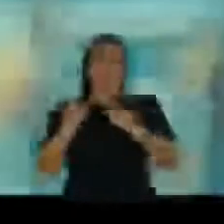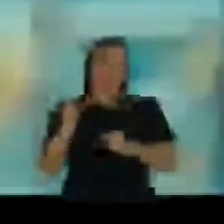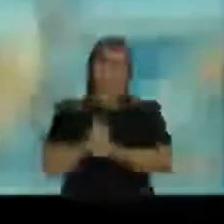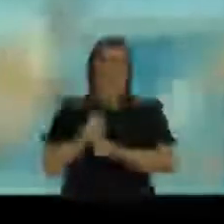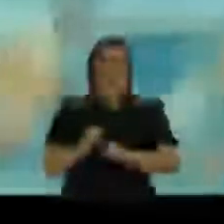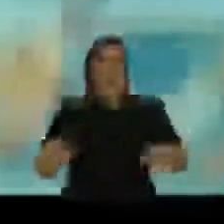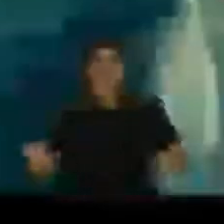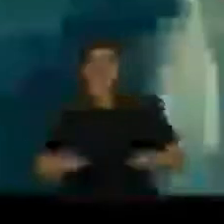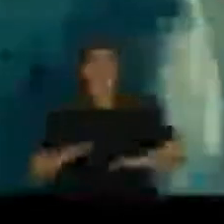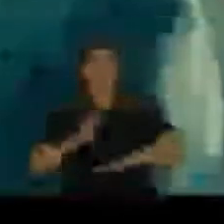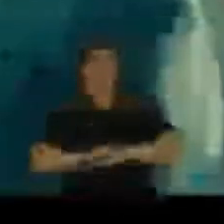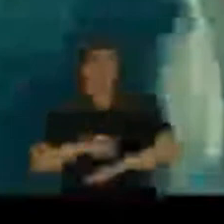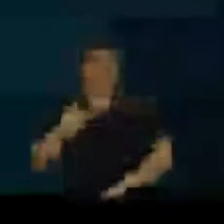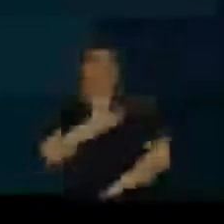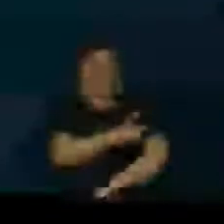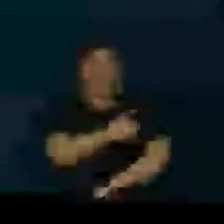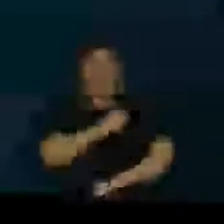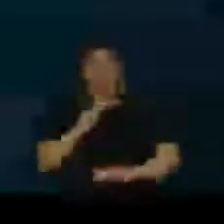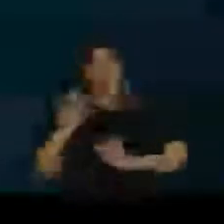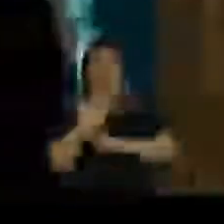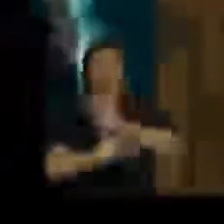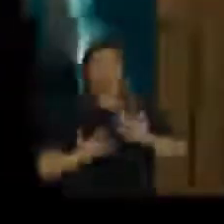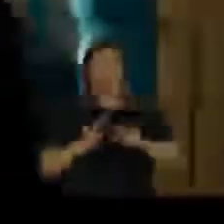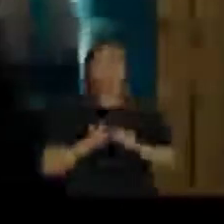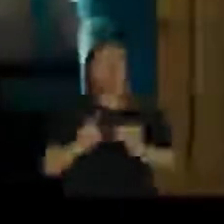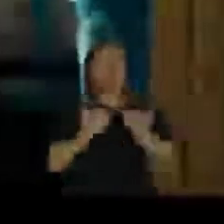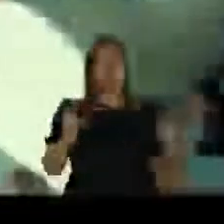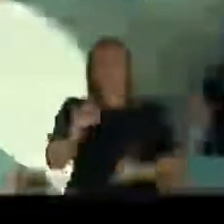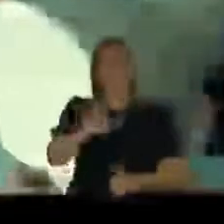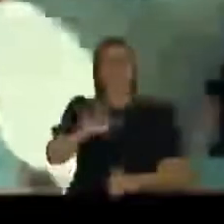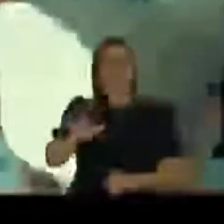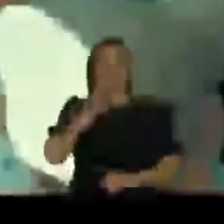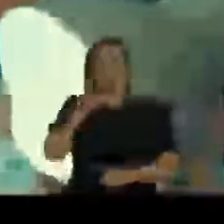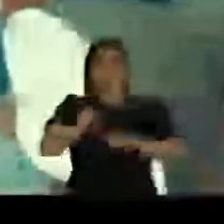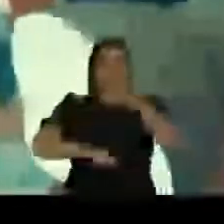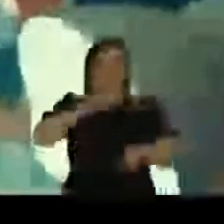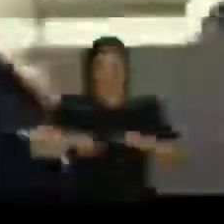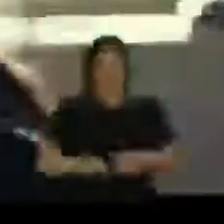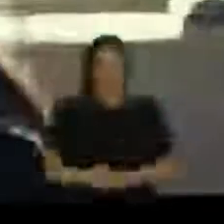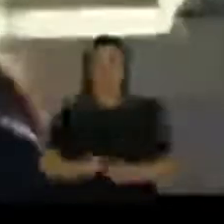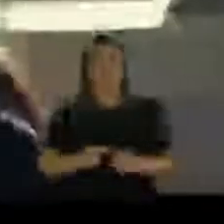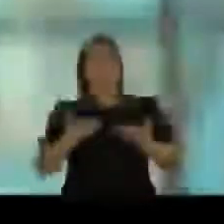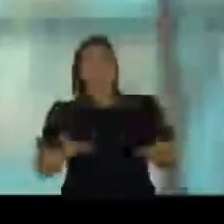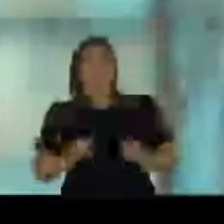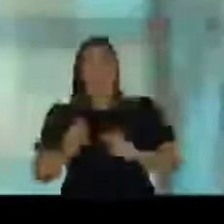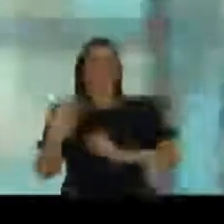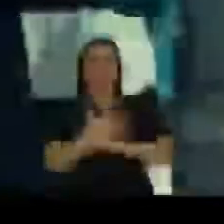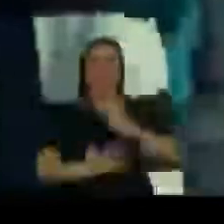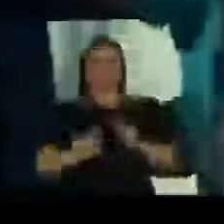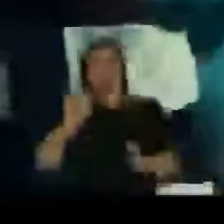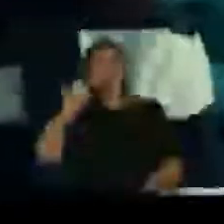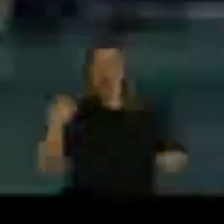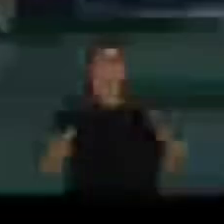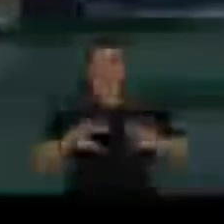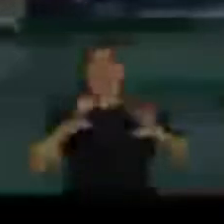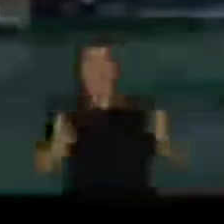Gracias al trabajo de nuestros vacunadores, en Uruguay cada día se vacunan en promedio el 1% de la población. Por eso hoy, Uruguay